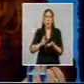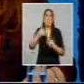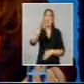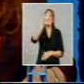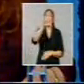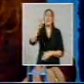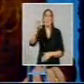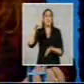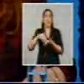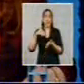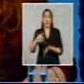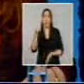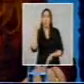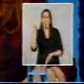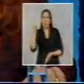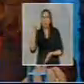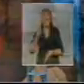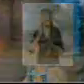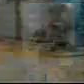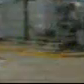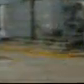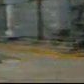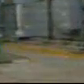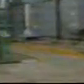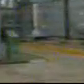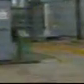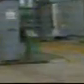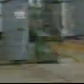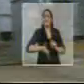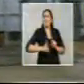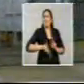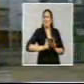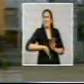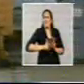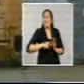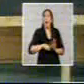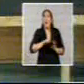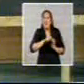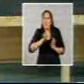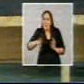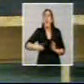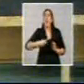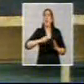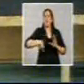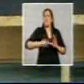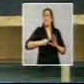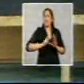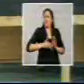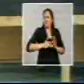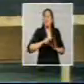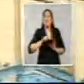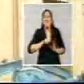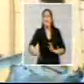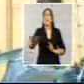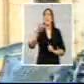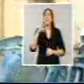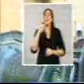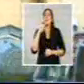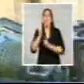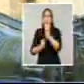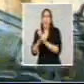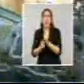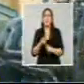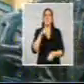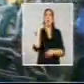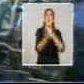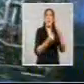millones de pesos una nueva turbina para generar más energía para la industria, para el trabajo y para